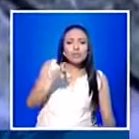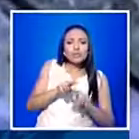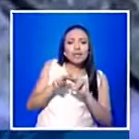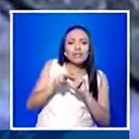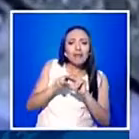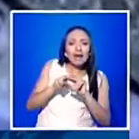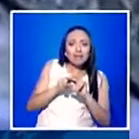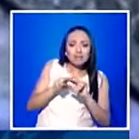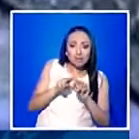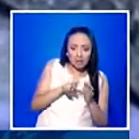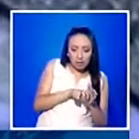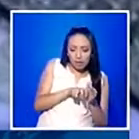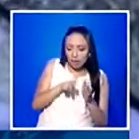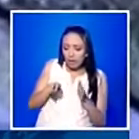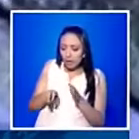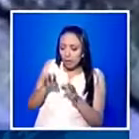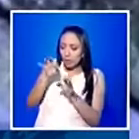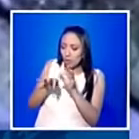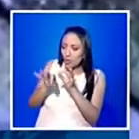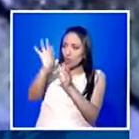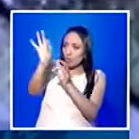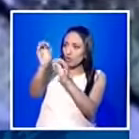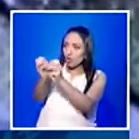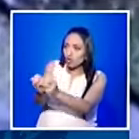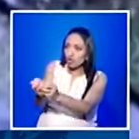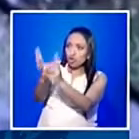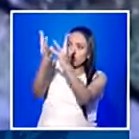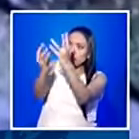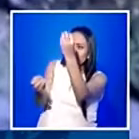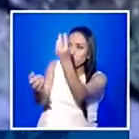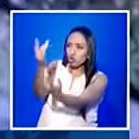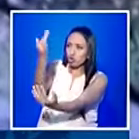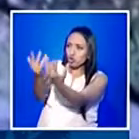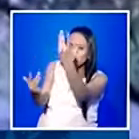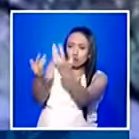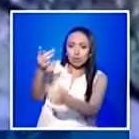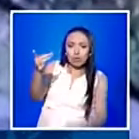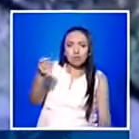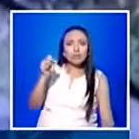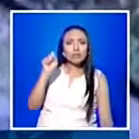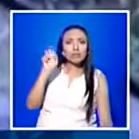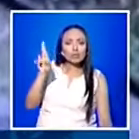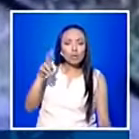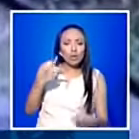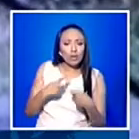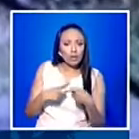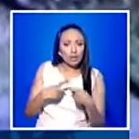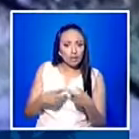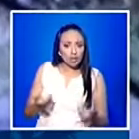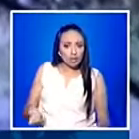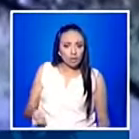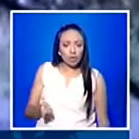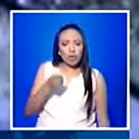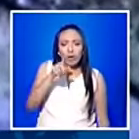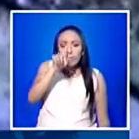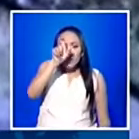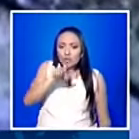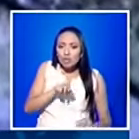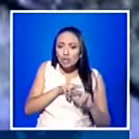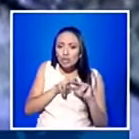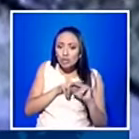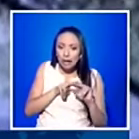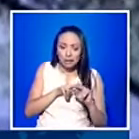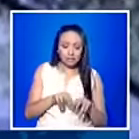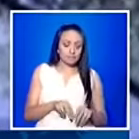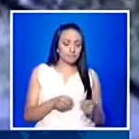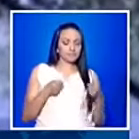provoca un incendio forestal. Esto ocurrió en el sur de la capital. En las imágenes se aprecia cómo el conductor se baja del vehículo